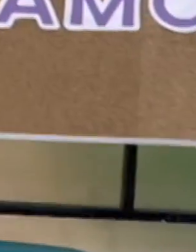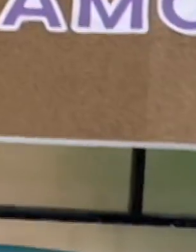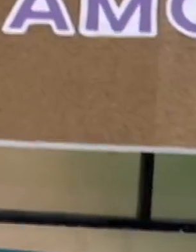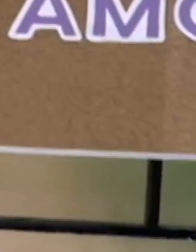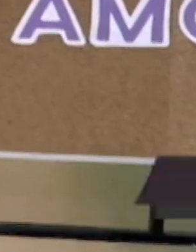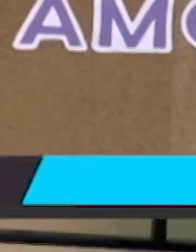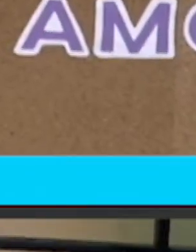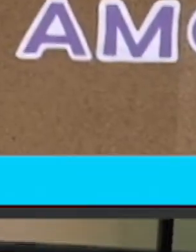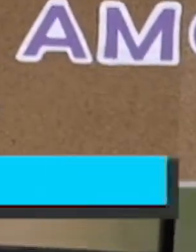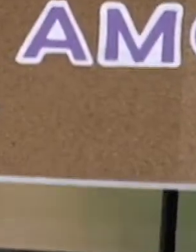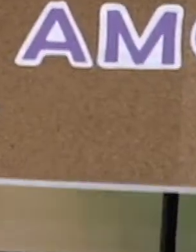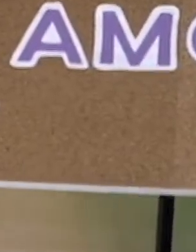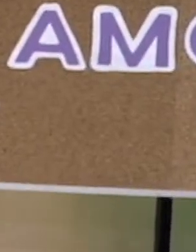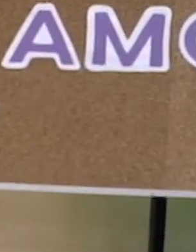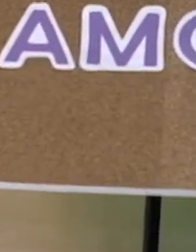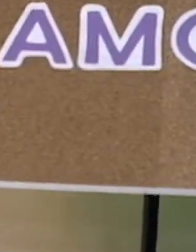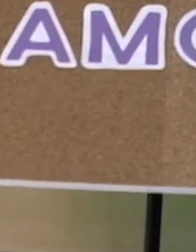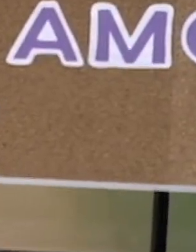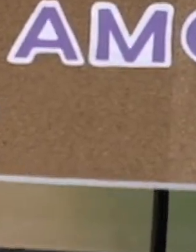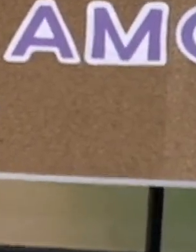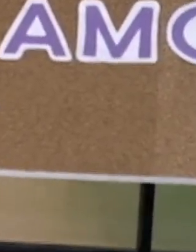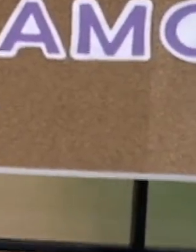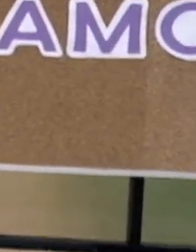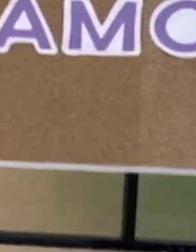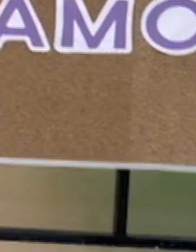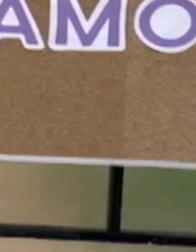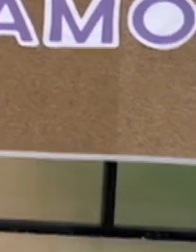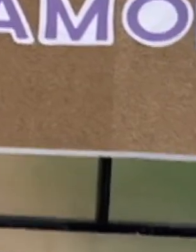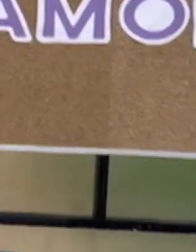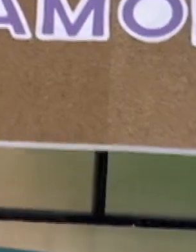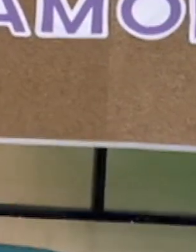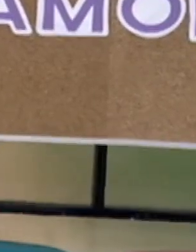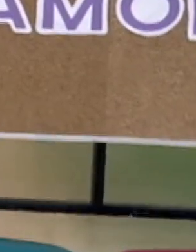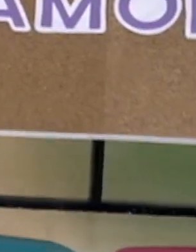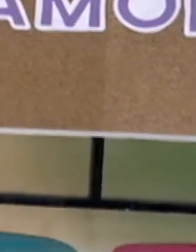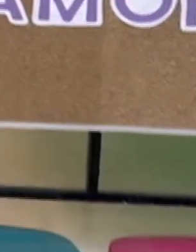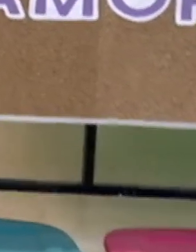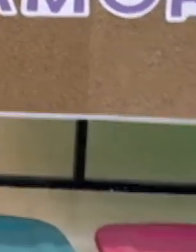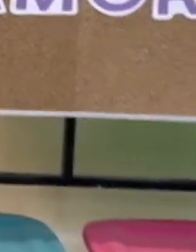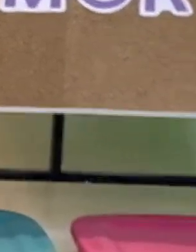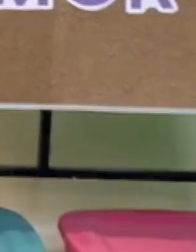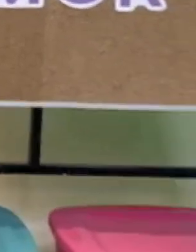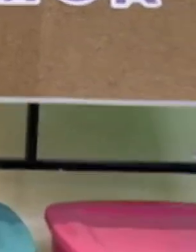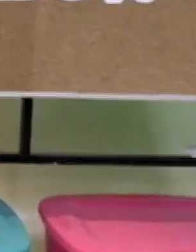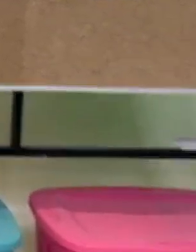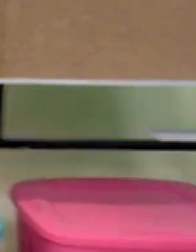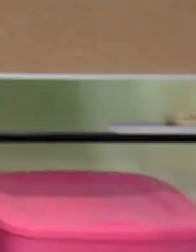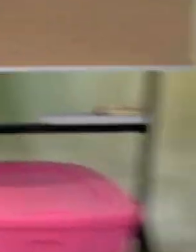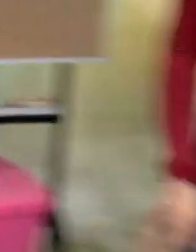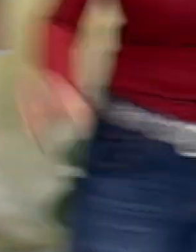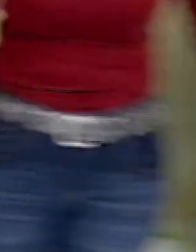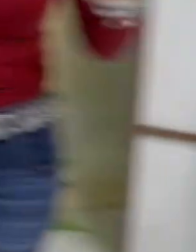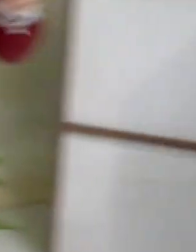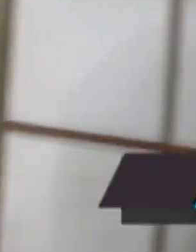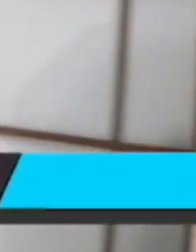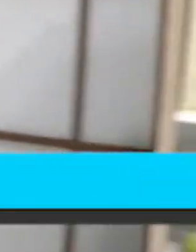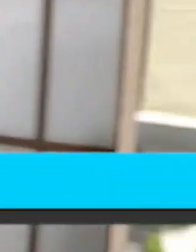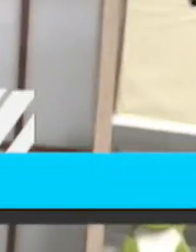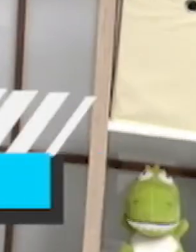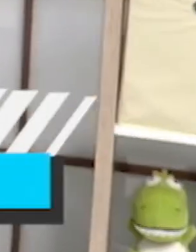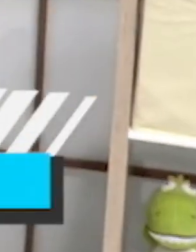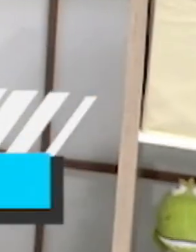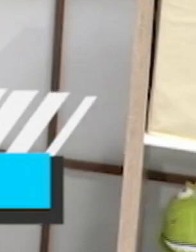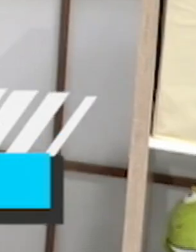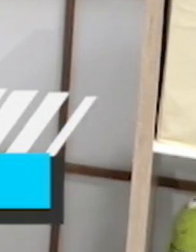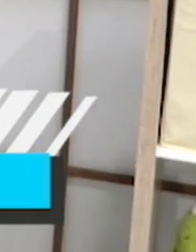Niños y niñas, nos encontramos en el cierre del curso lectivo 2021 y hemos preparado actividades muy especiales para ustedes. Y recuerden,